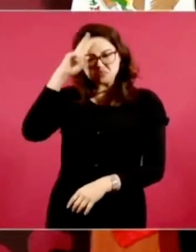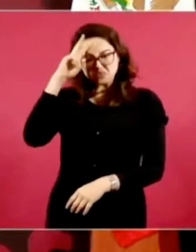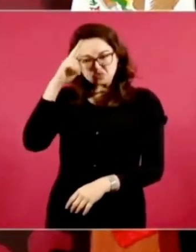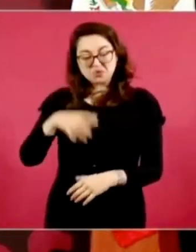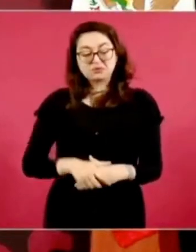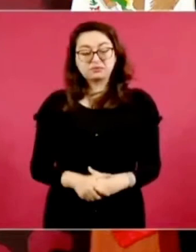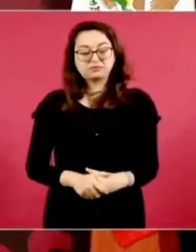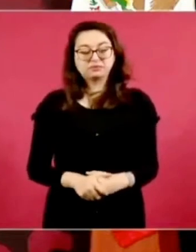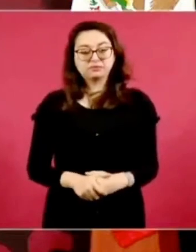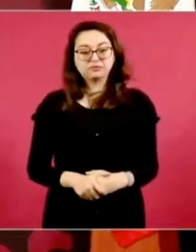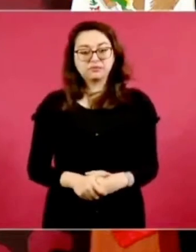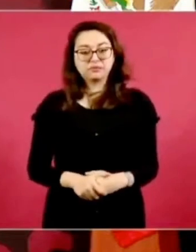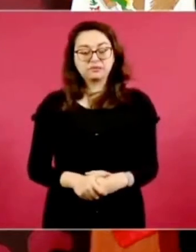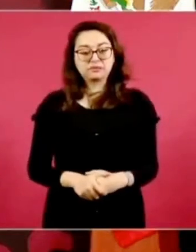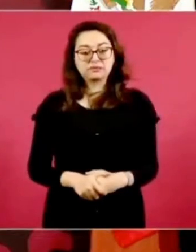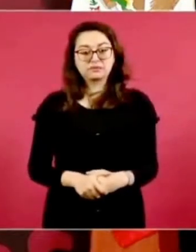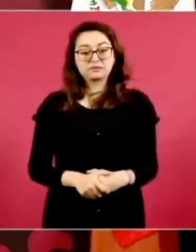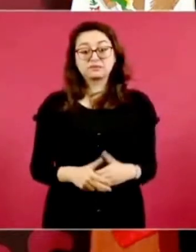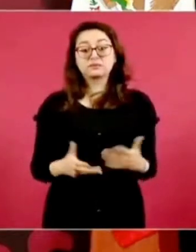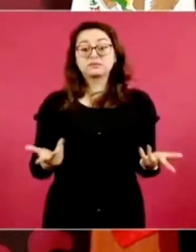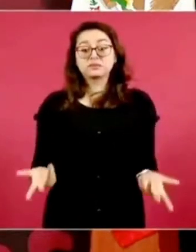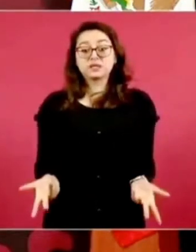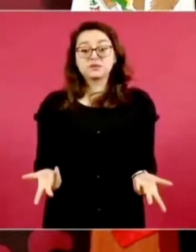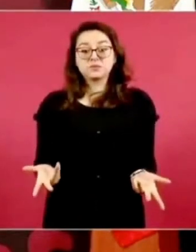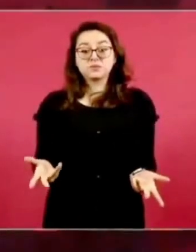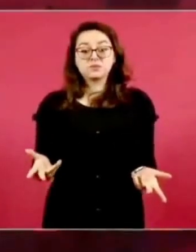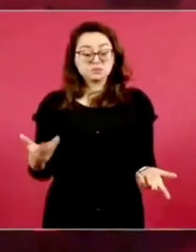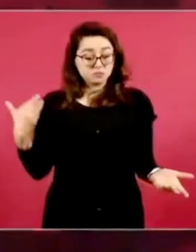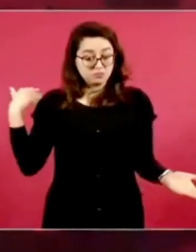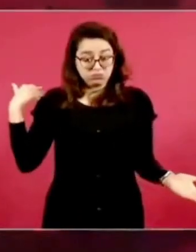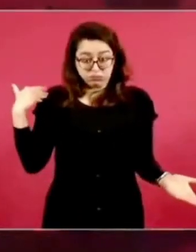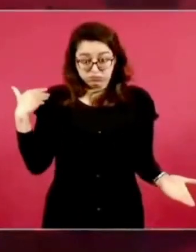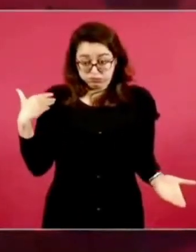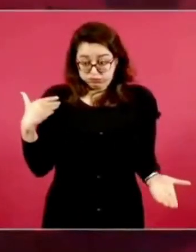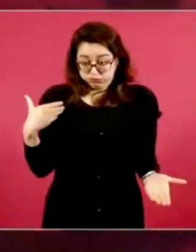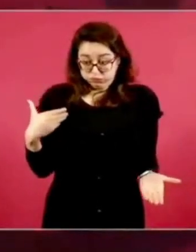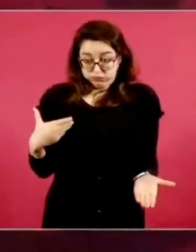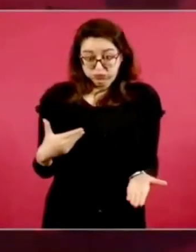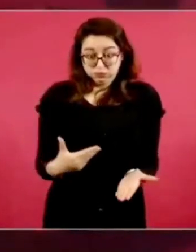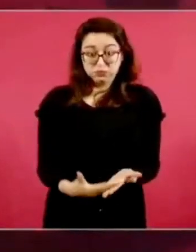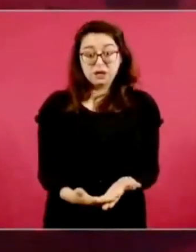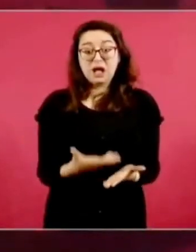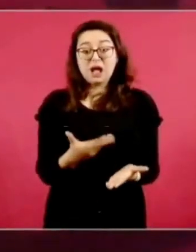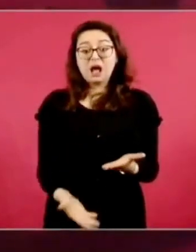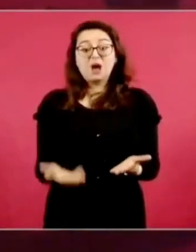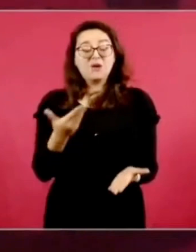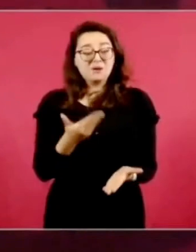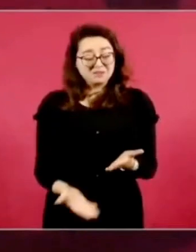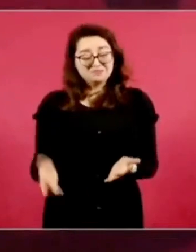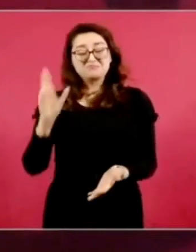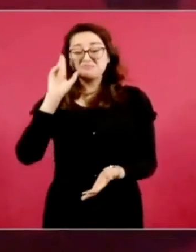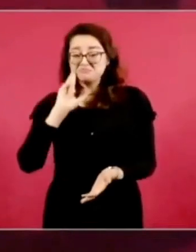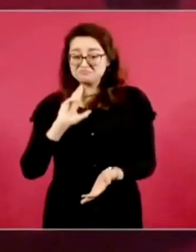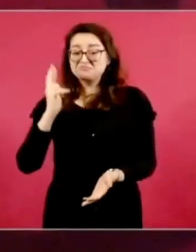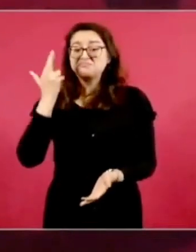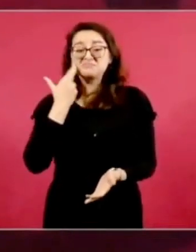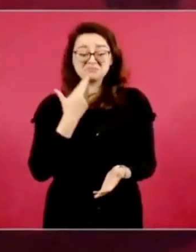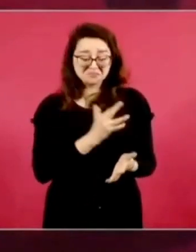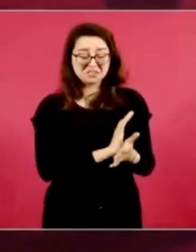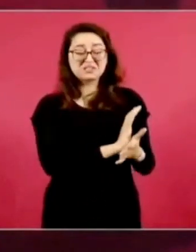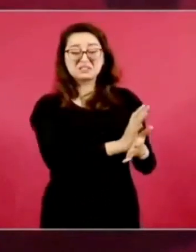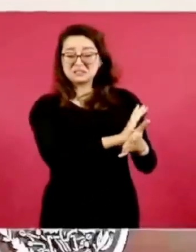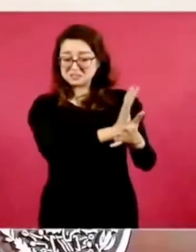Pero todo eso se mantiene. Bueno, el